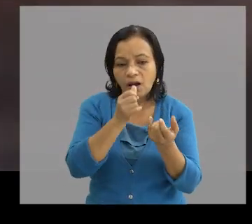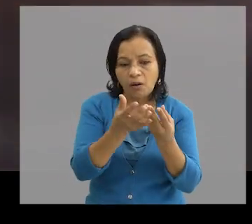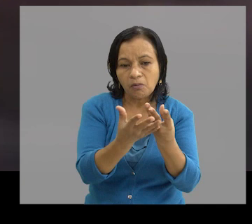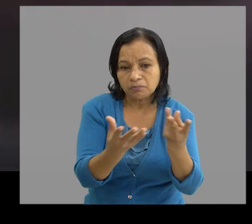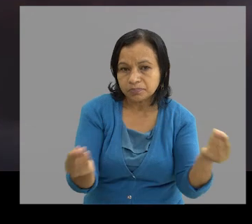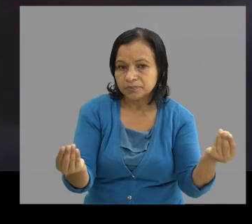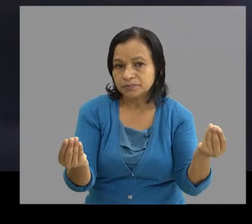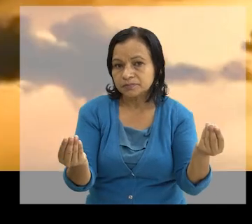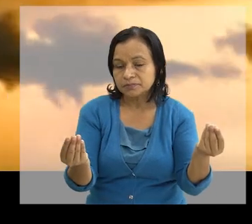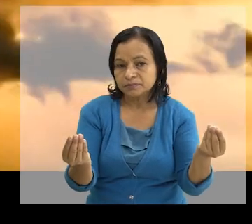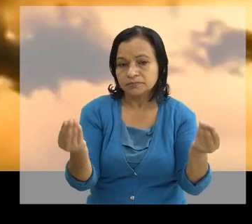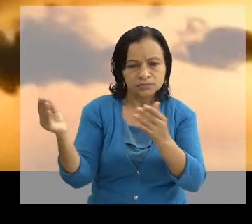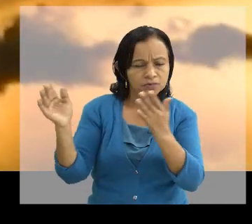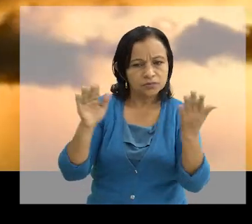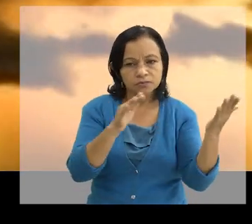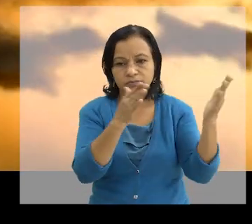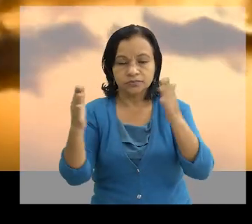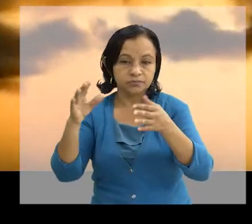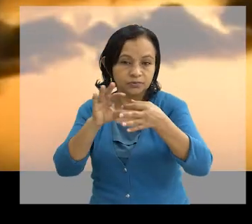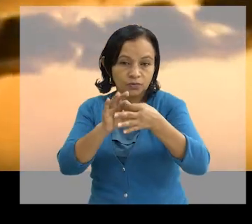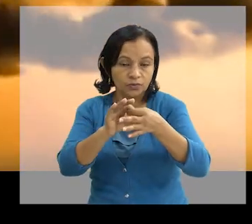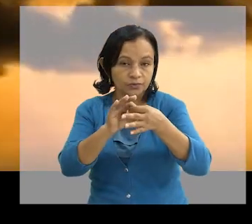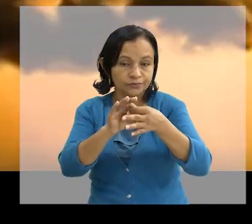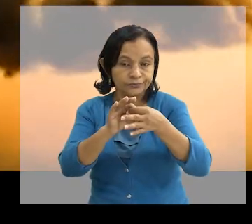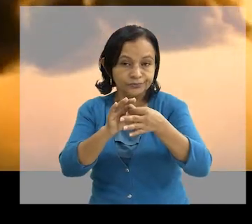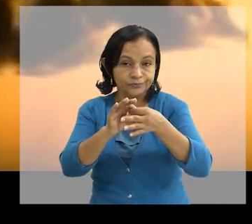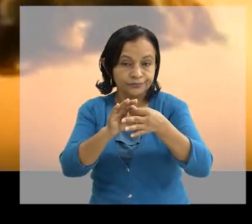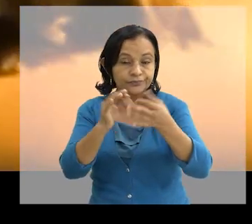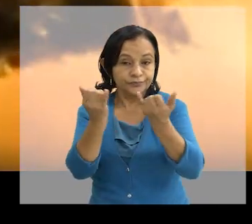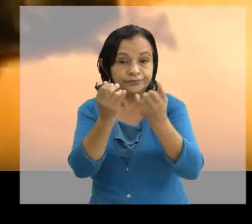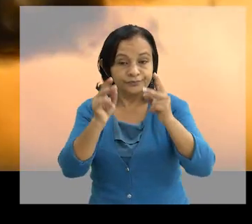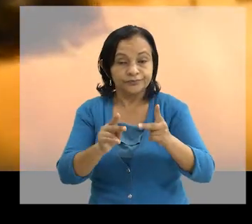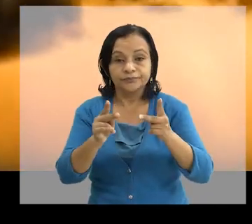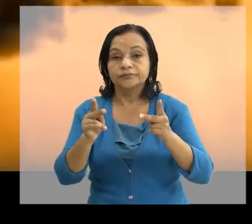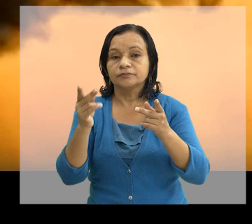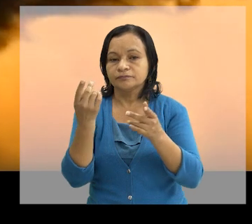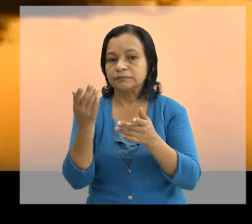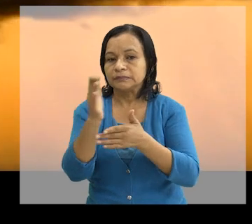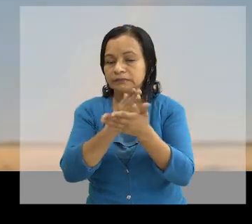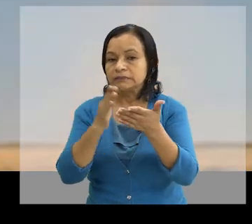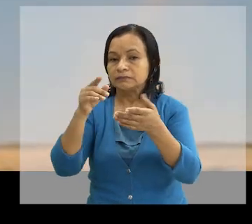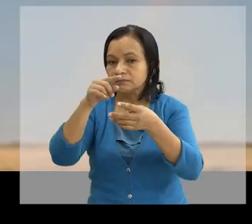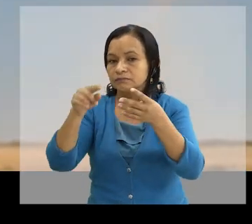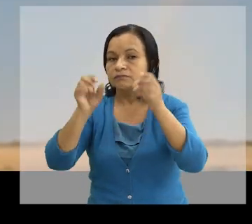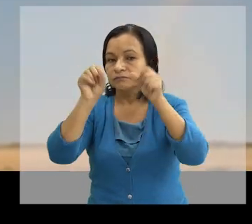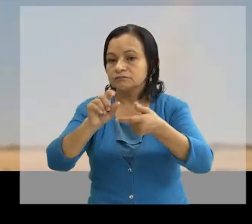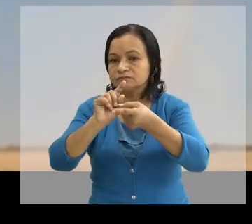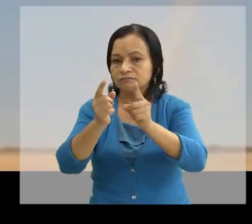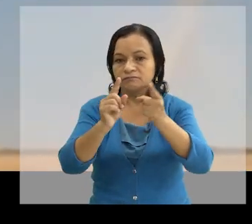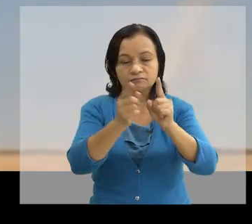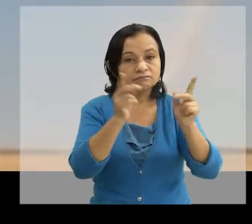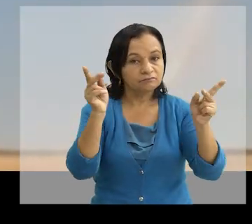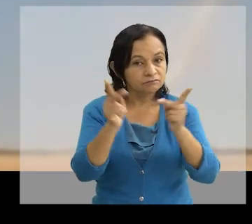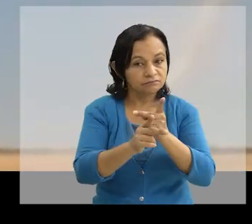Aunque el viento es parte del clima y es mucho más regional en sus alcances Los patrones del viento pueden cambiar